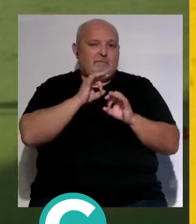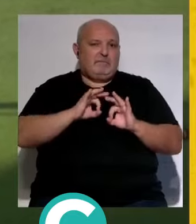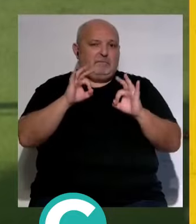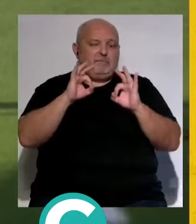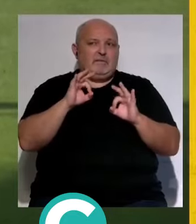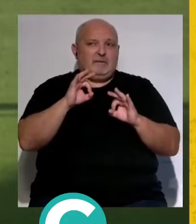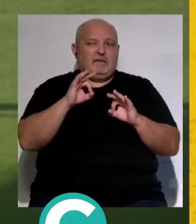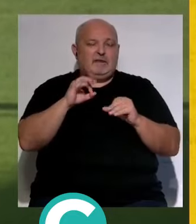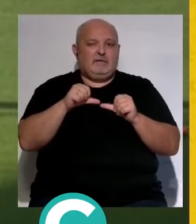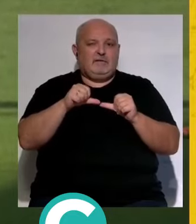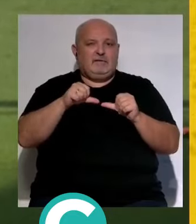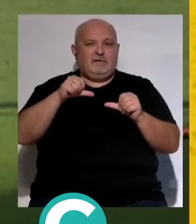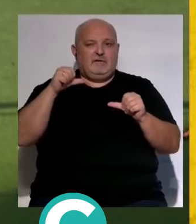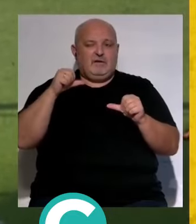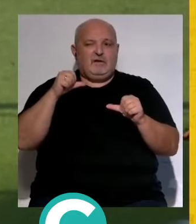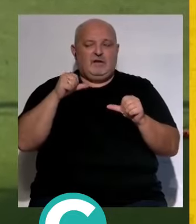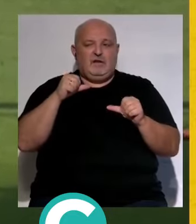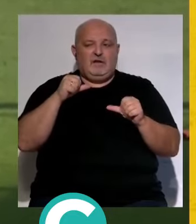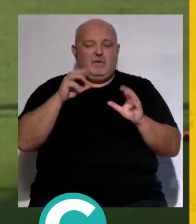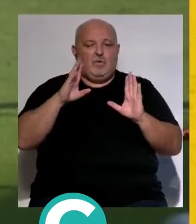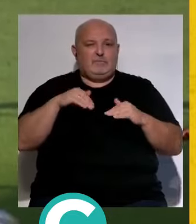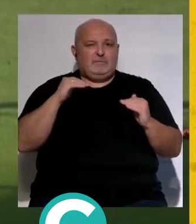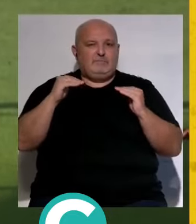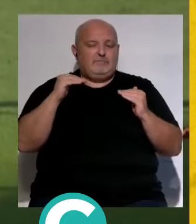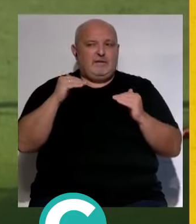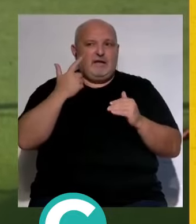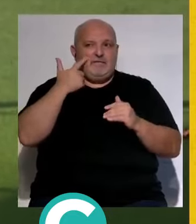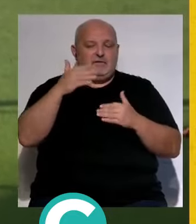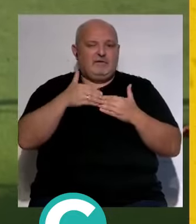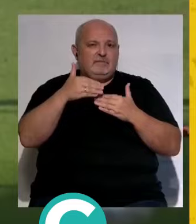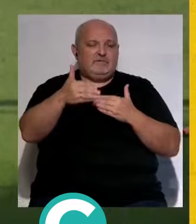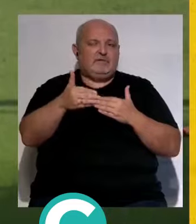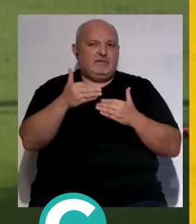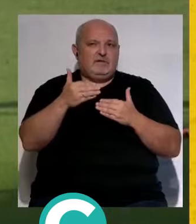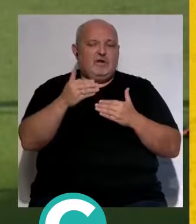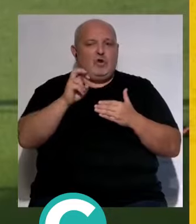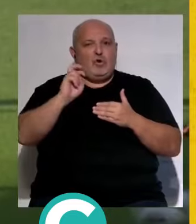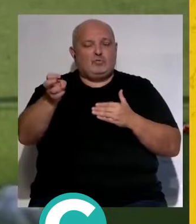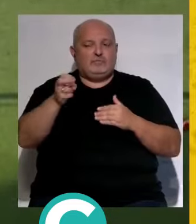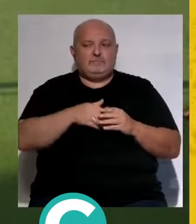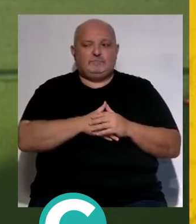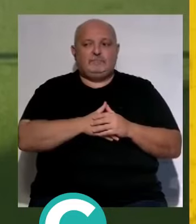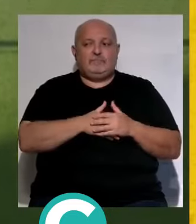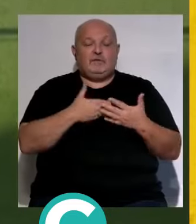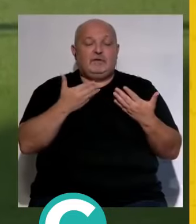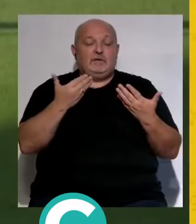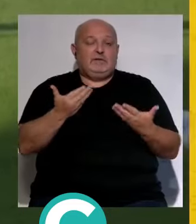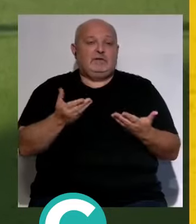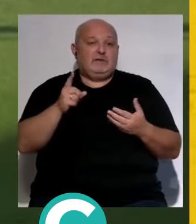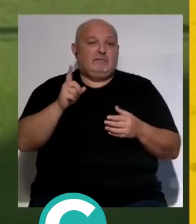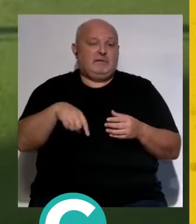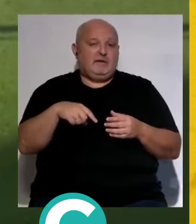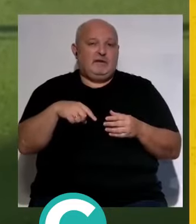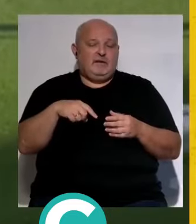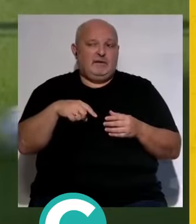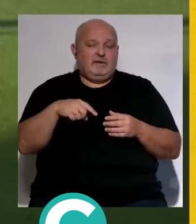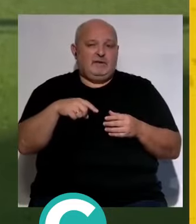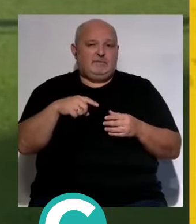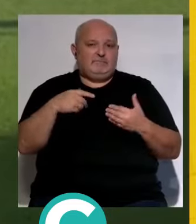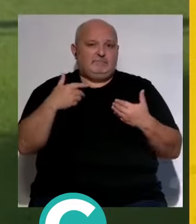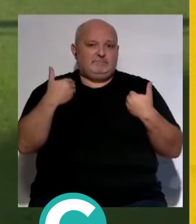que ha dado Conan en estas últimas temporadas, a verse de igual a igual con otro y nuevamente en el... Al banquillo. En el